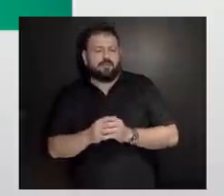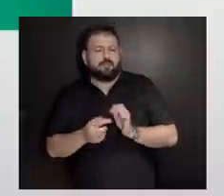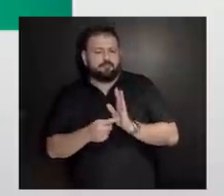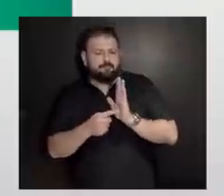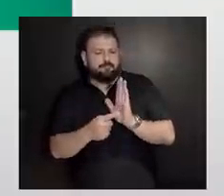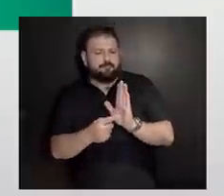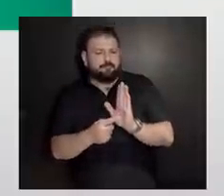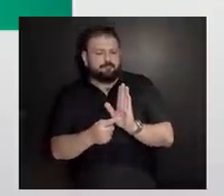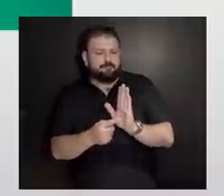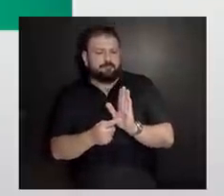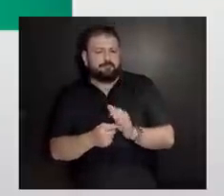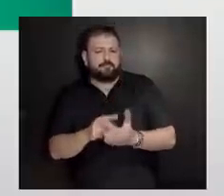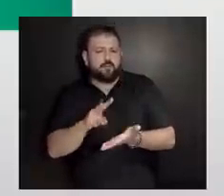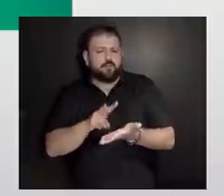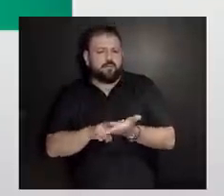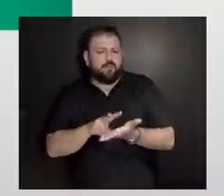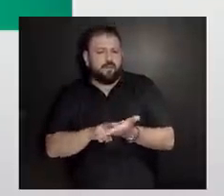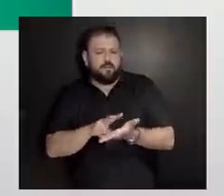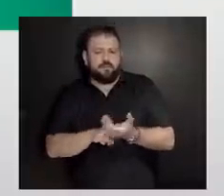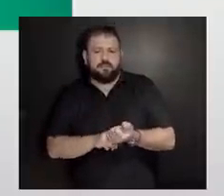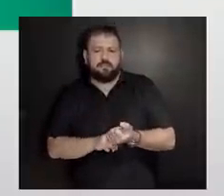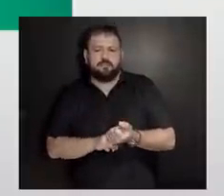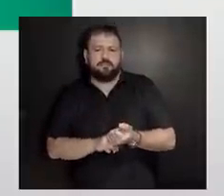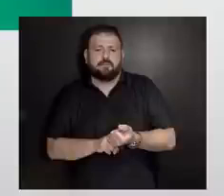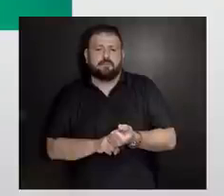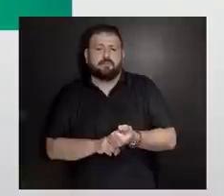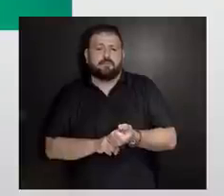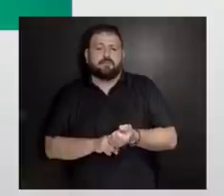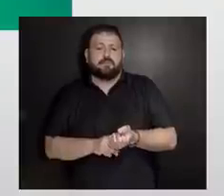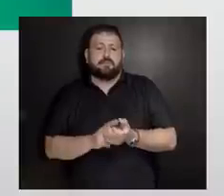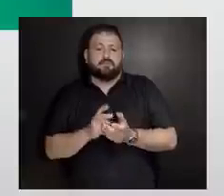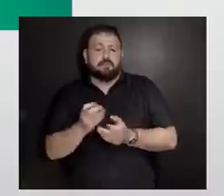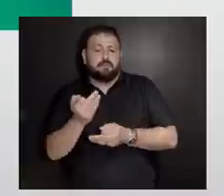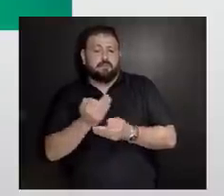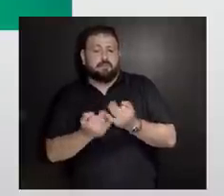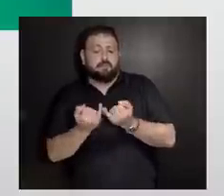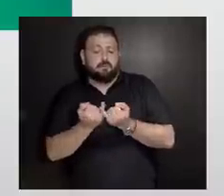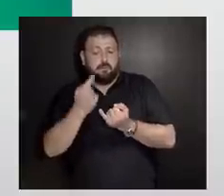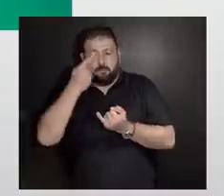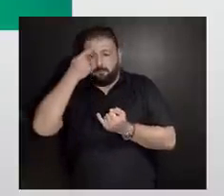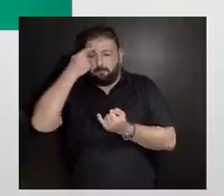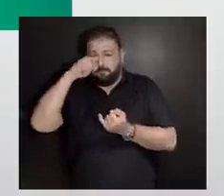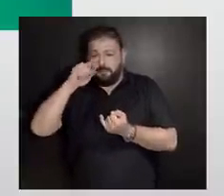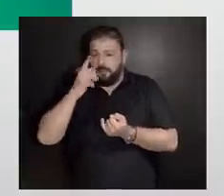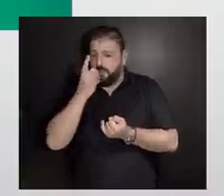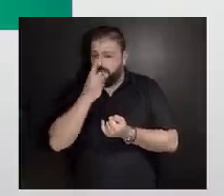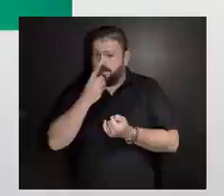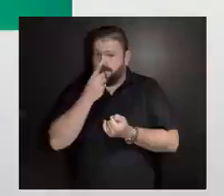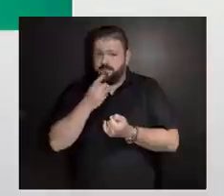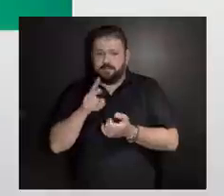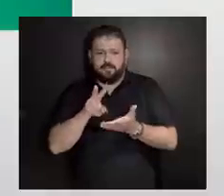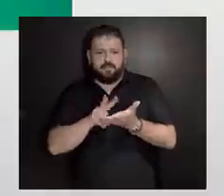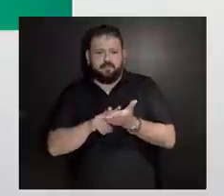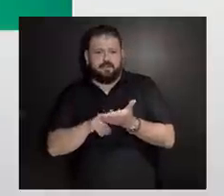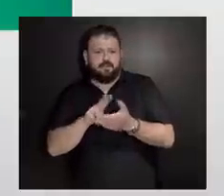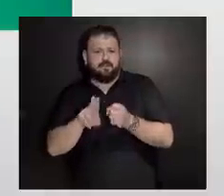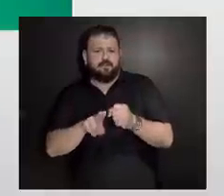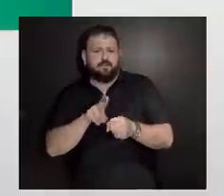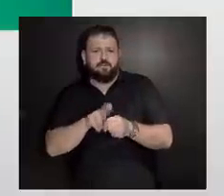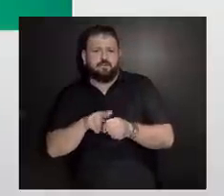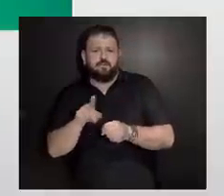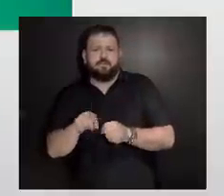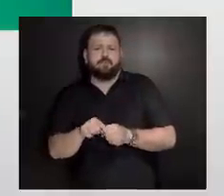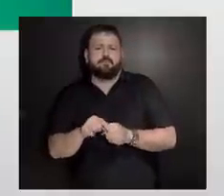valores. Los que mencionamos previamente fue como para la diabetes, pero están los valores normales. Por ejemplo, en